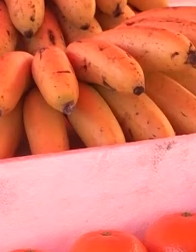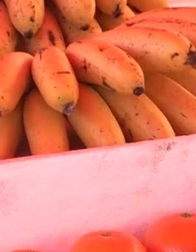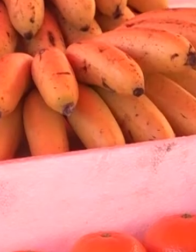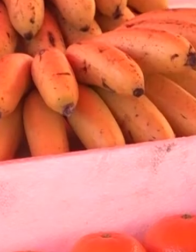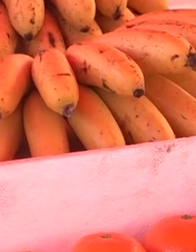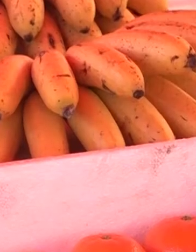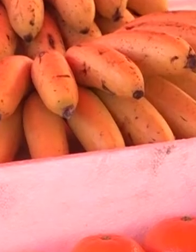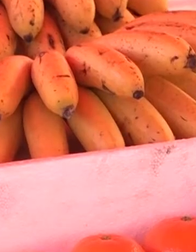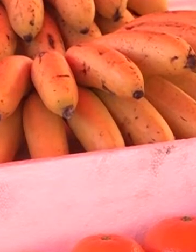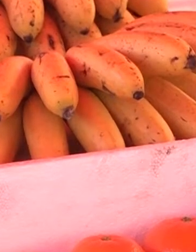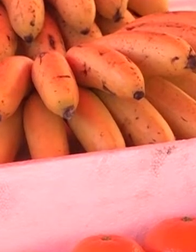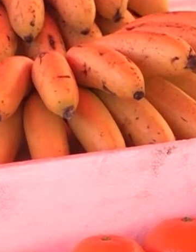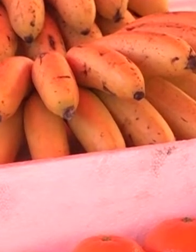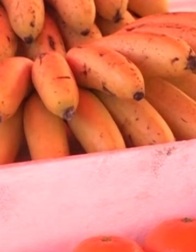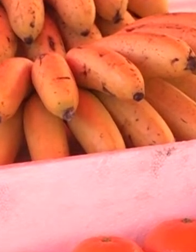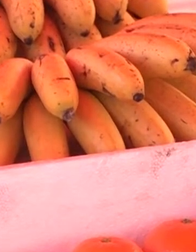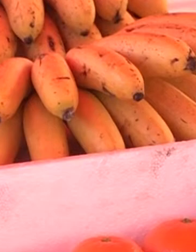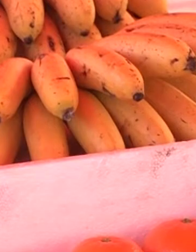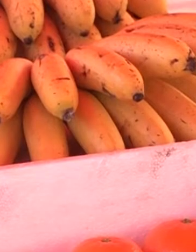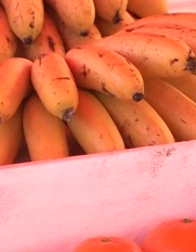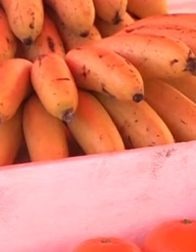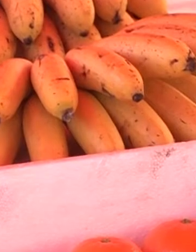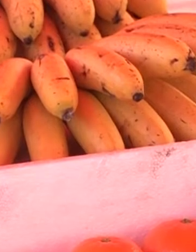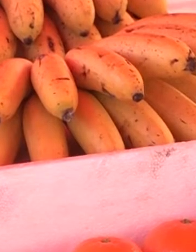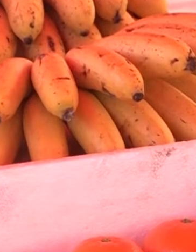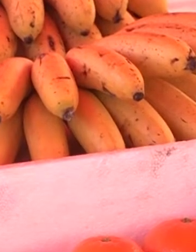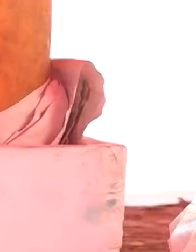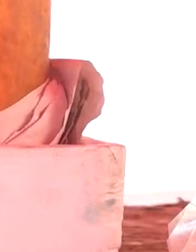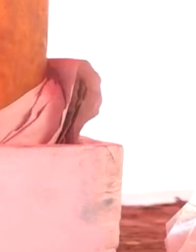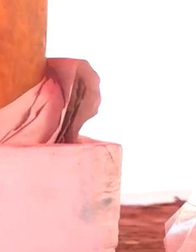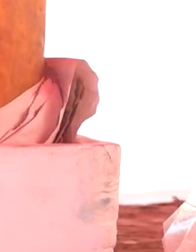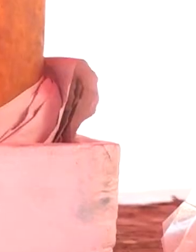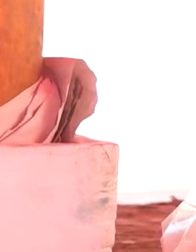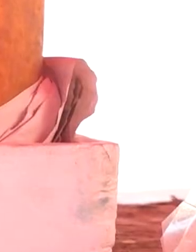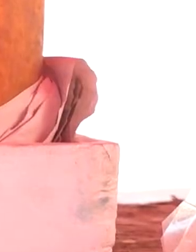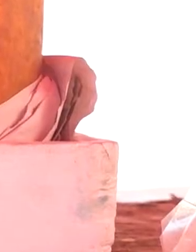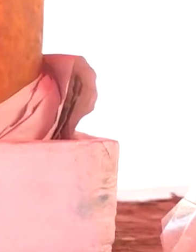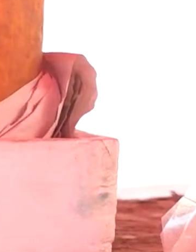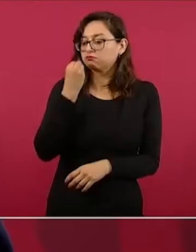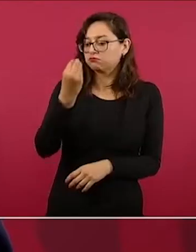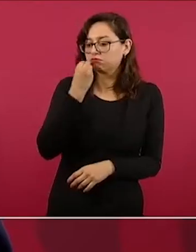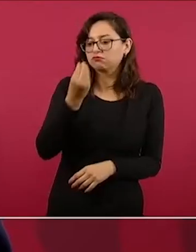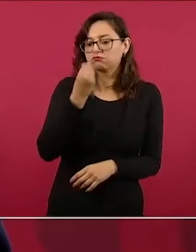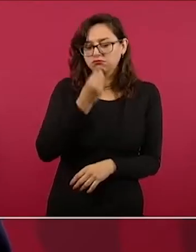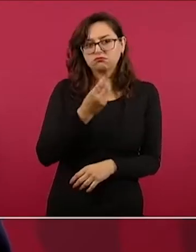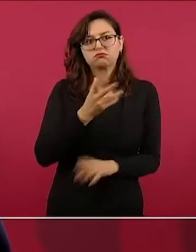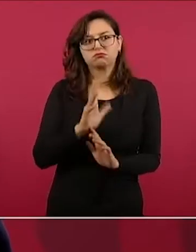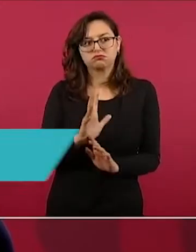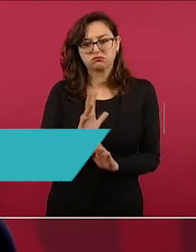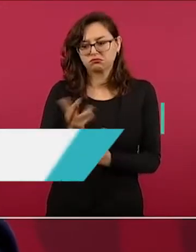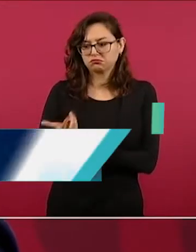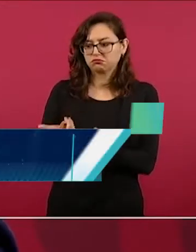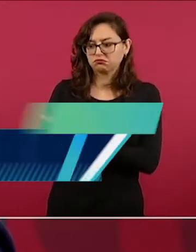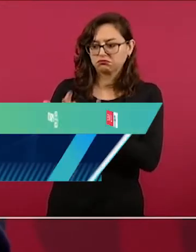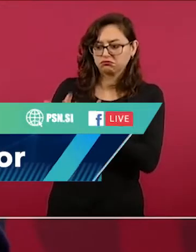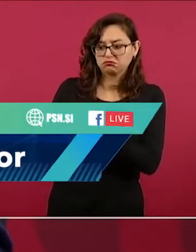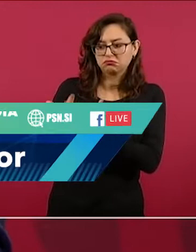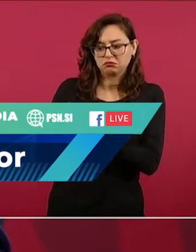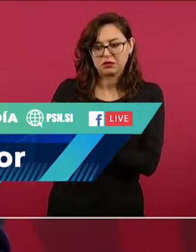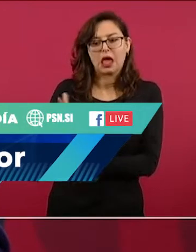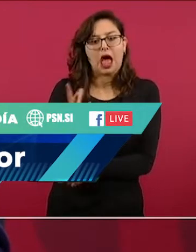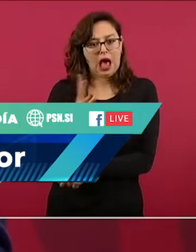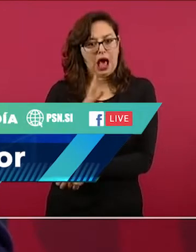López Obrador indicó que el abasto de alimentos a nivel nacional está garantizado. No hay problema. Tenemos